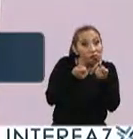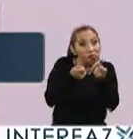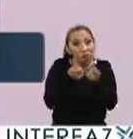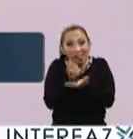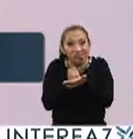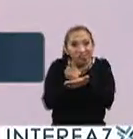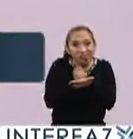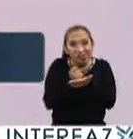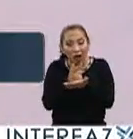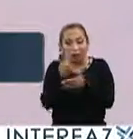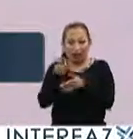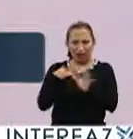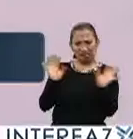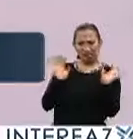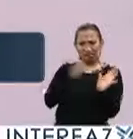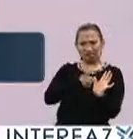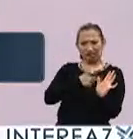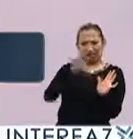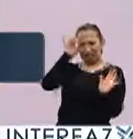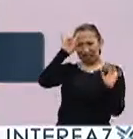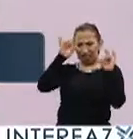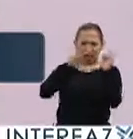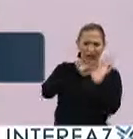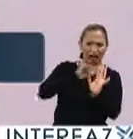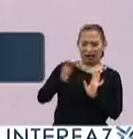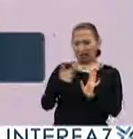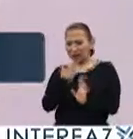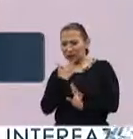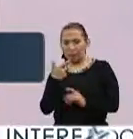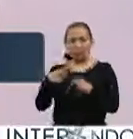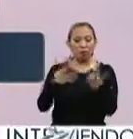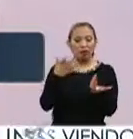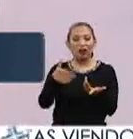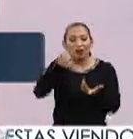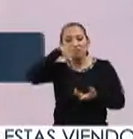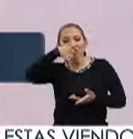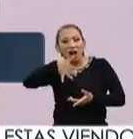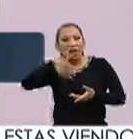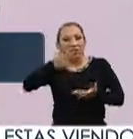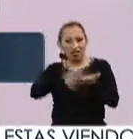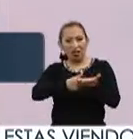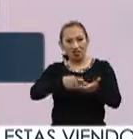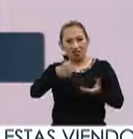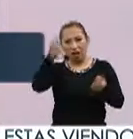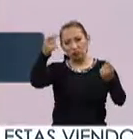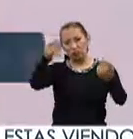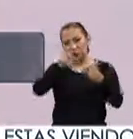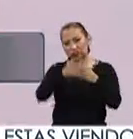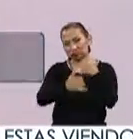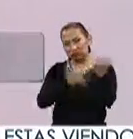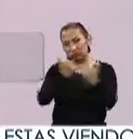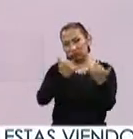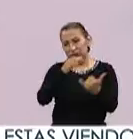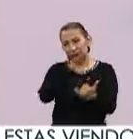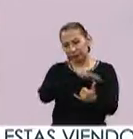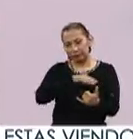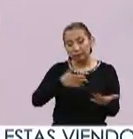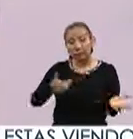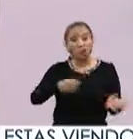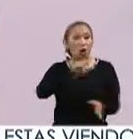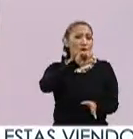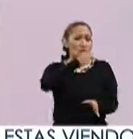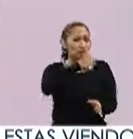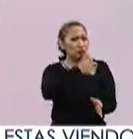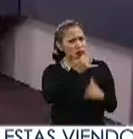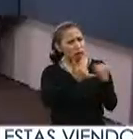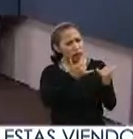dices, satanizados por esta violencia implícita que algunos tienen. Pero también hay videojuegos